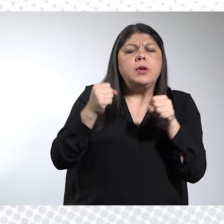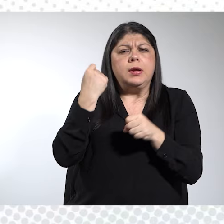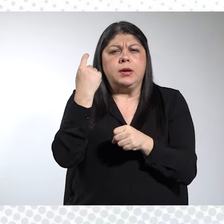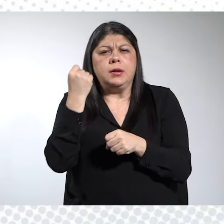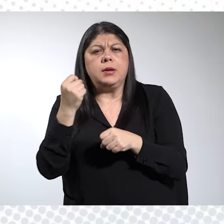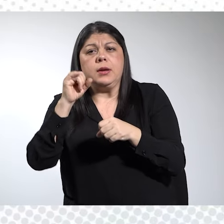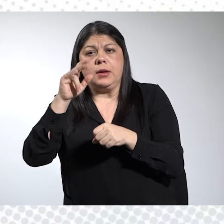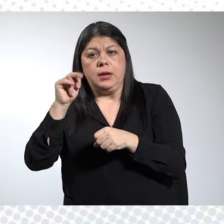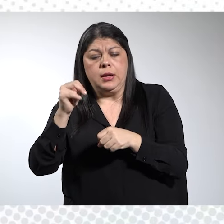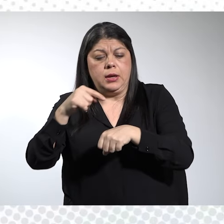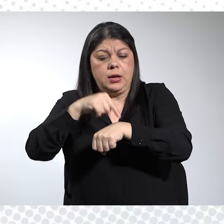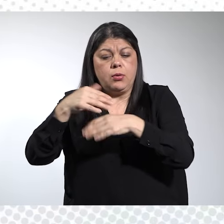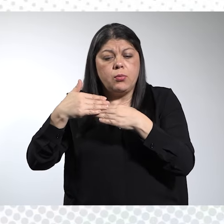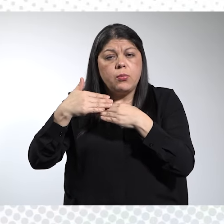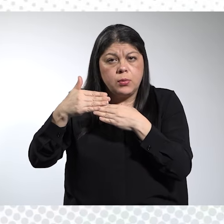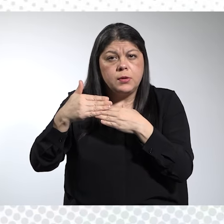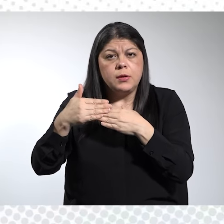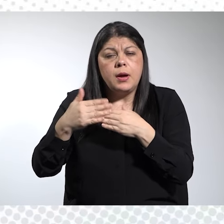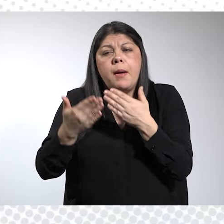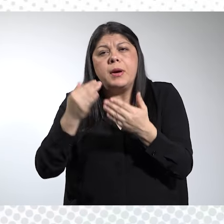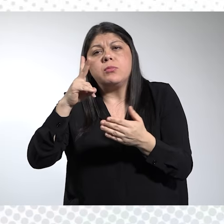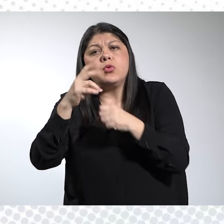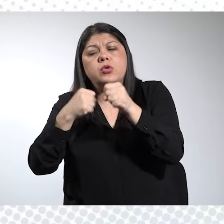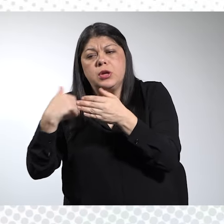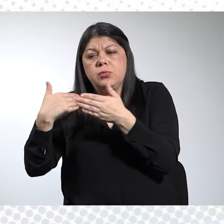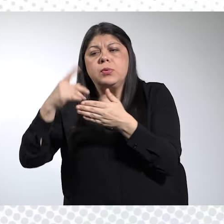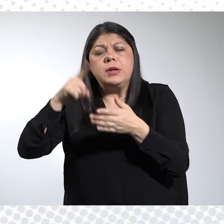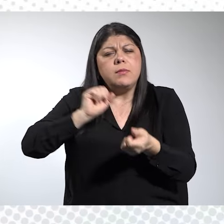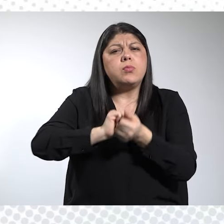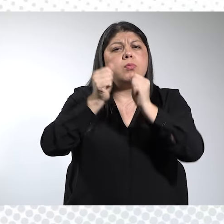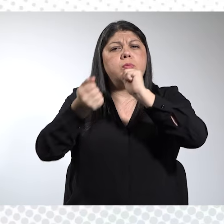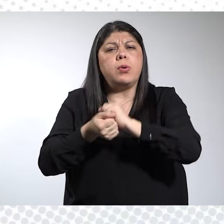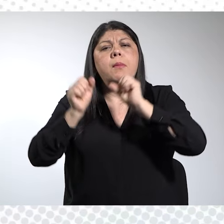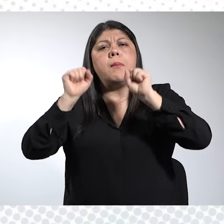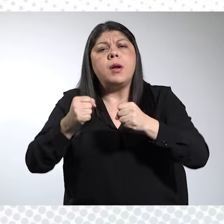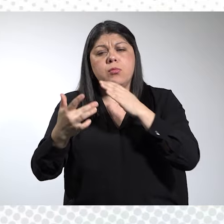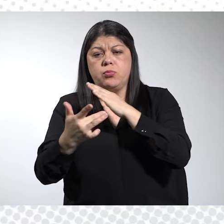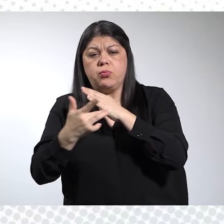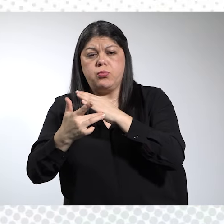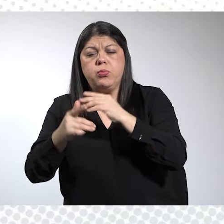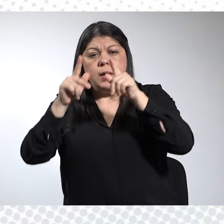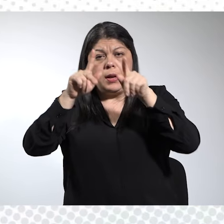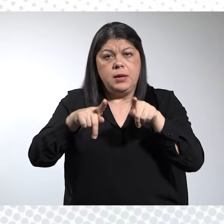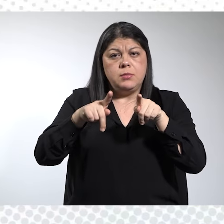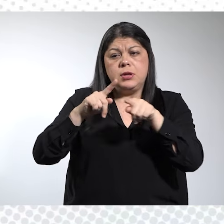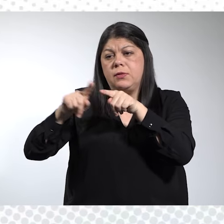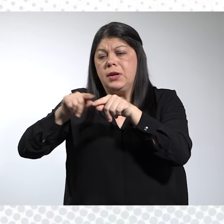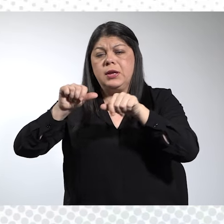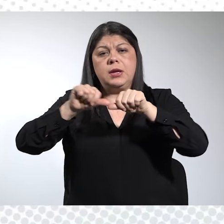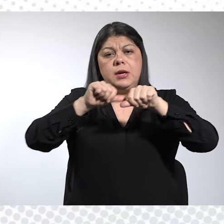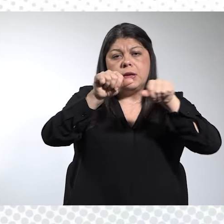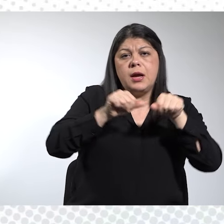poder entender que el INA en el corto plazo, estamos hablando de máximo 2 años, debe transformarse para poder tecnificar a estas personas en